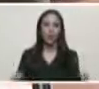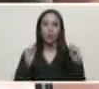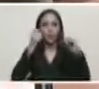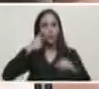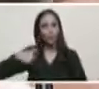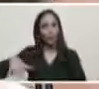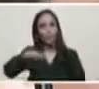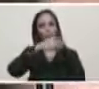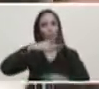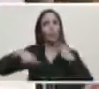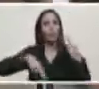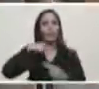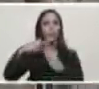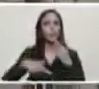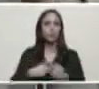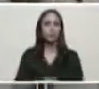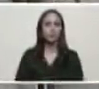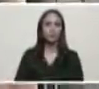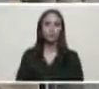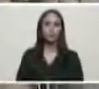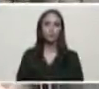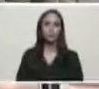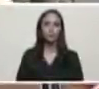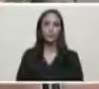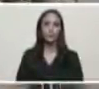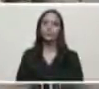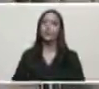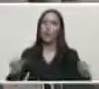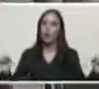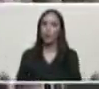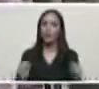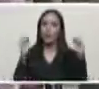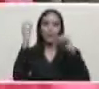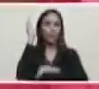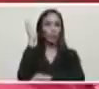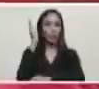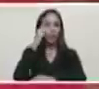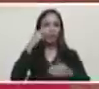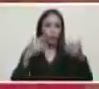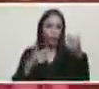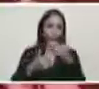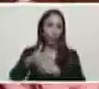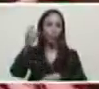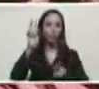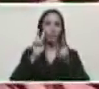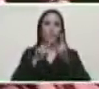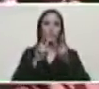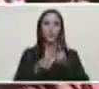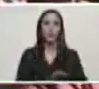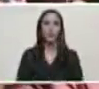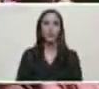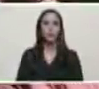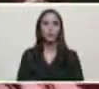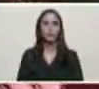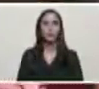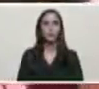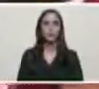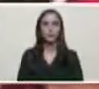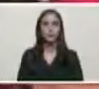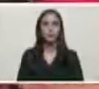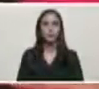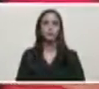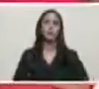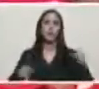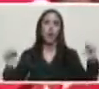Revolución bolivariana que viva el congreso y los que vendrán del viviendo venezolano y que viva